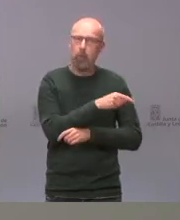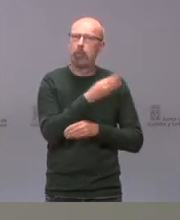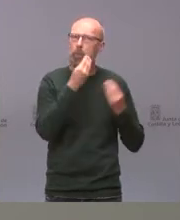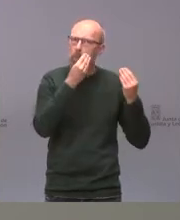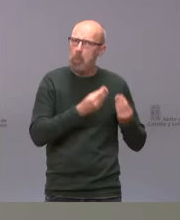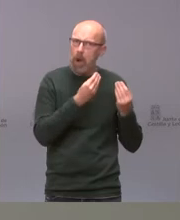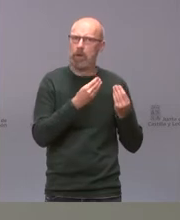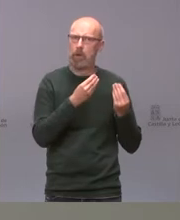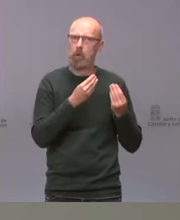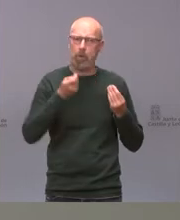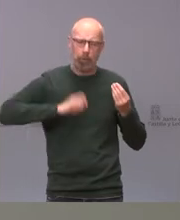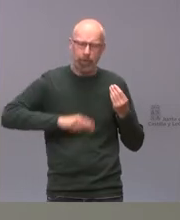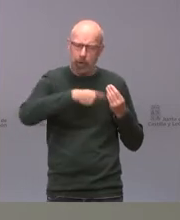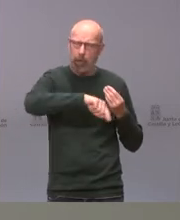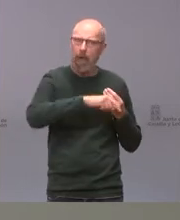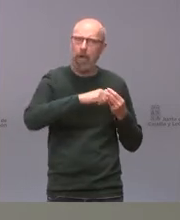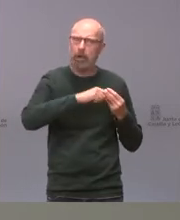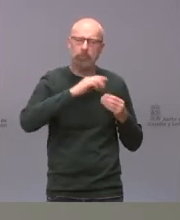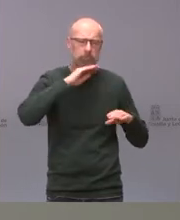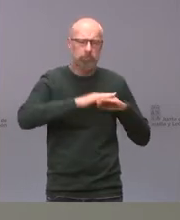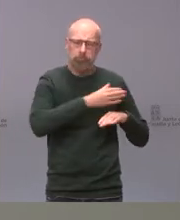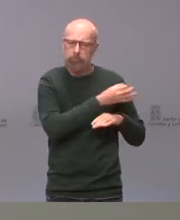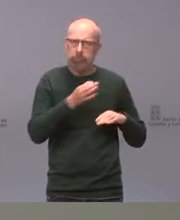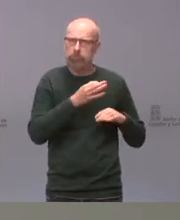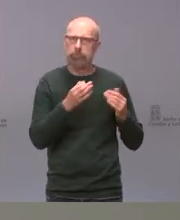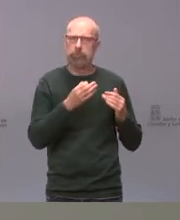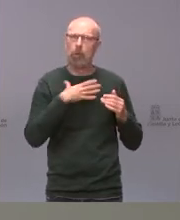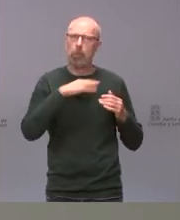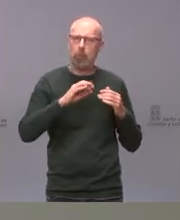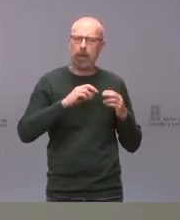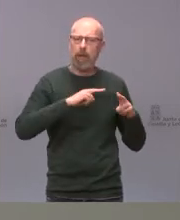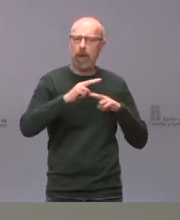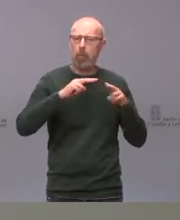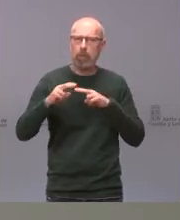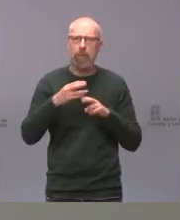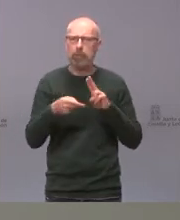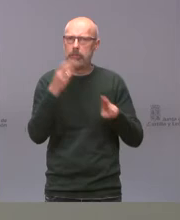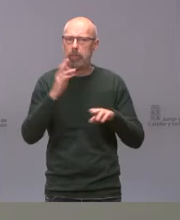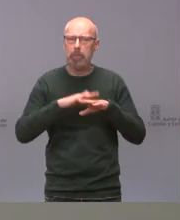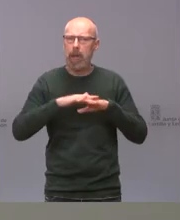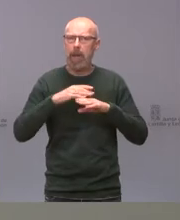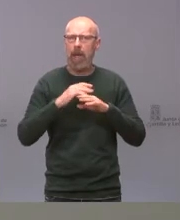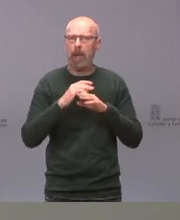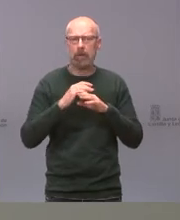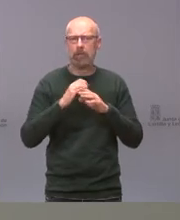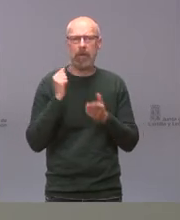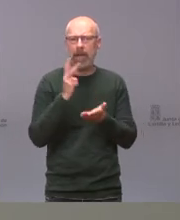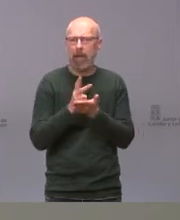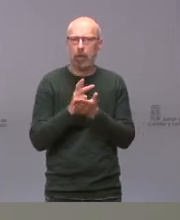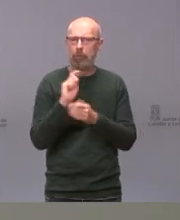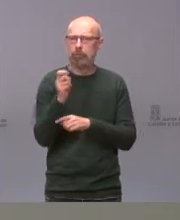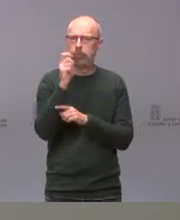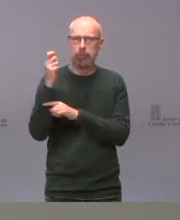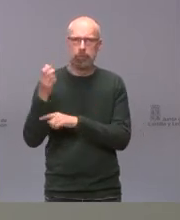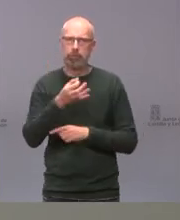son capaces de responder a estas llamadas para dar respuesta a este gran reto que es la protección de la salud